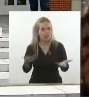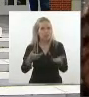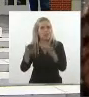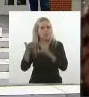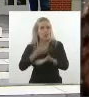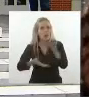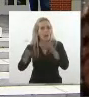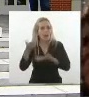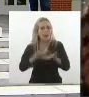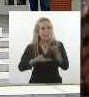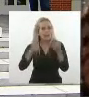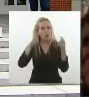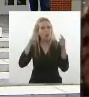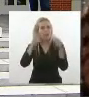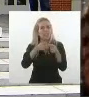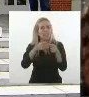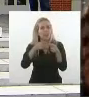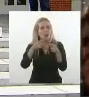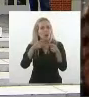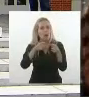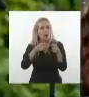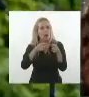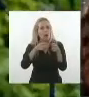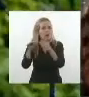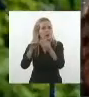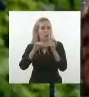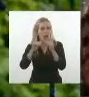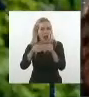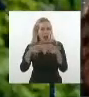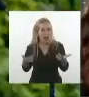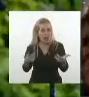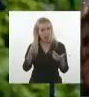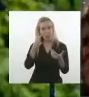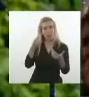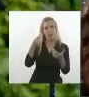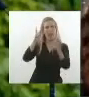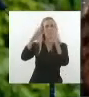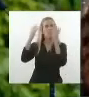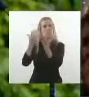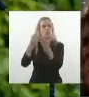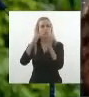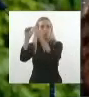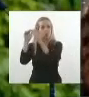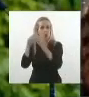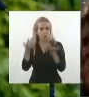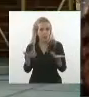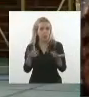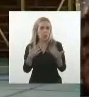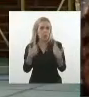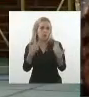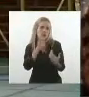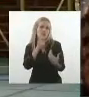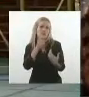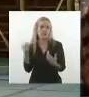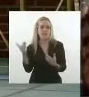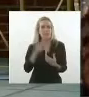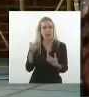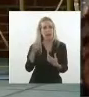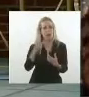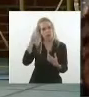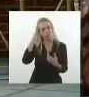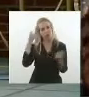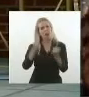necesita esos anuncios el gobierno argentino y el gobierno español también recordemos pedro sánchez del partido